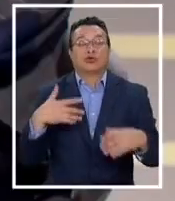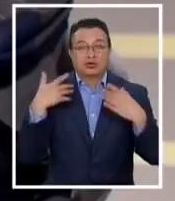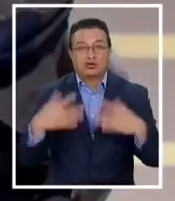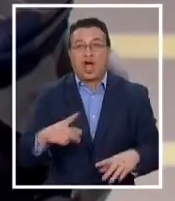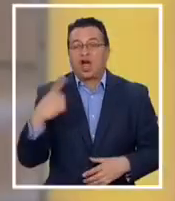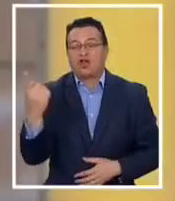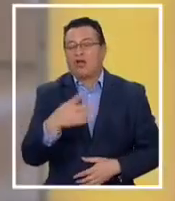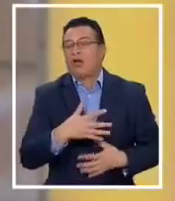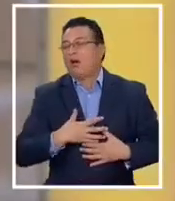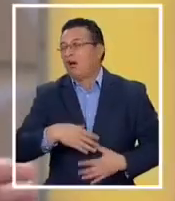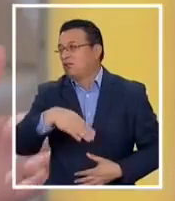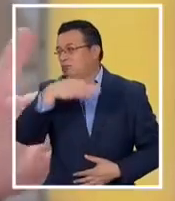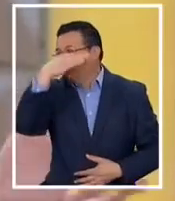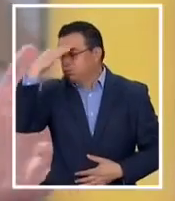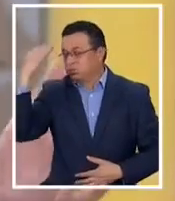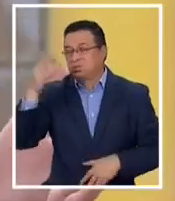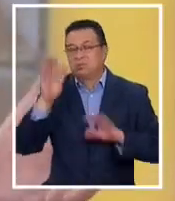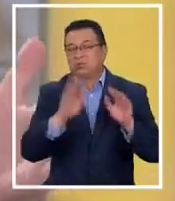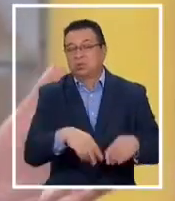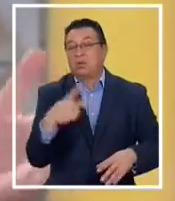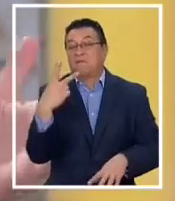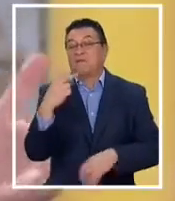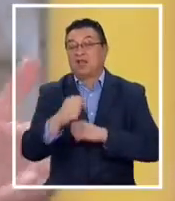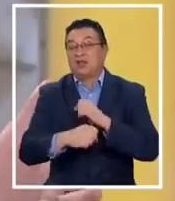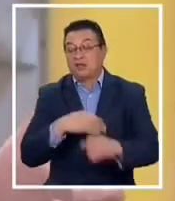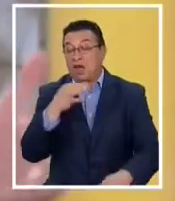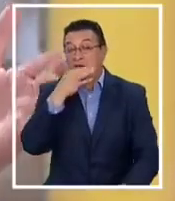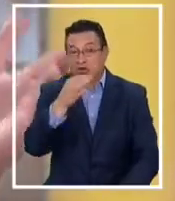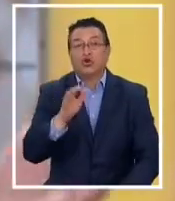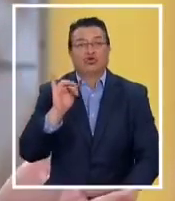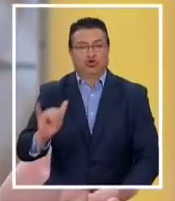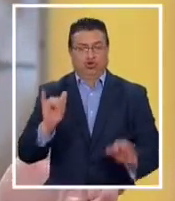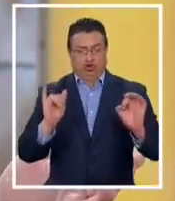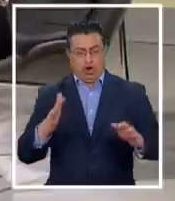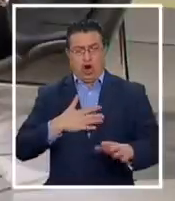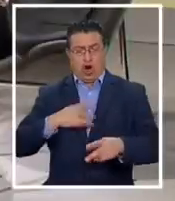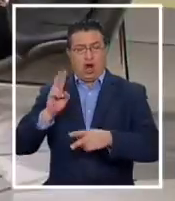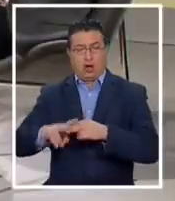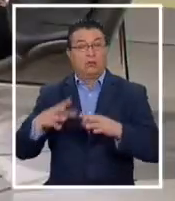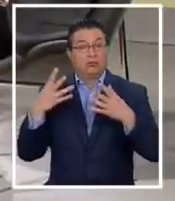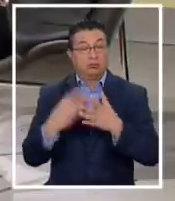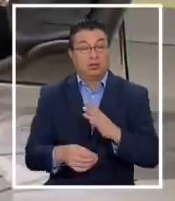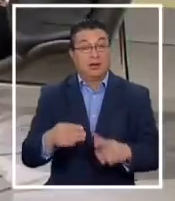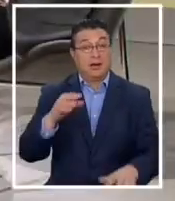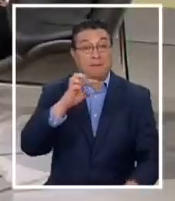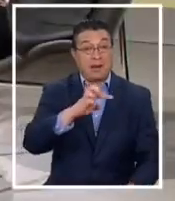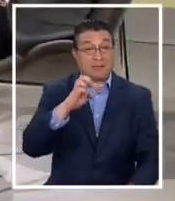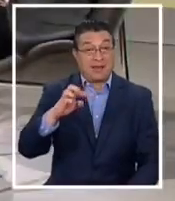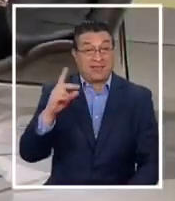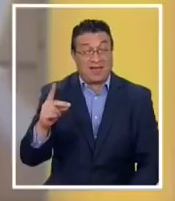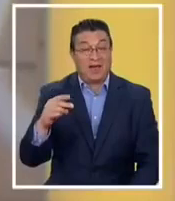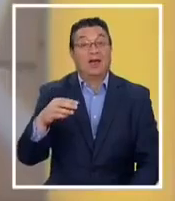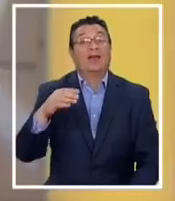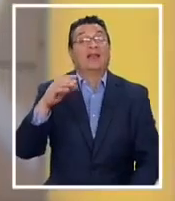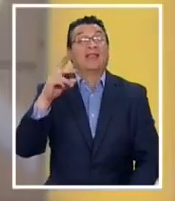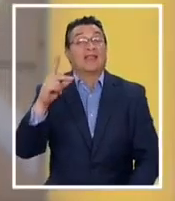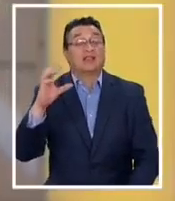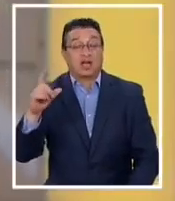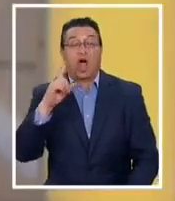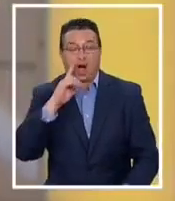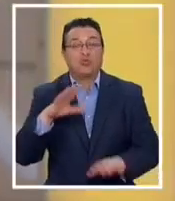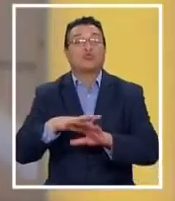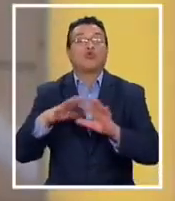desilusionó de los que durante 20 años les prometieron hacer cosas que nunca hicieron bases de muerte cristiano y pepe de que están con el comunismo